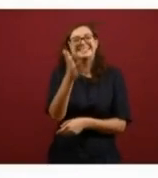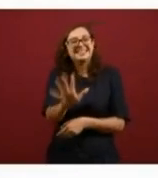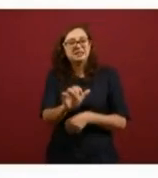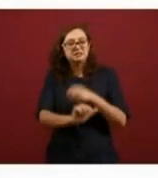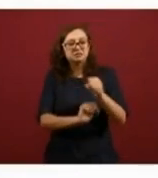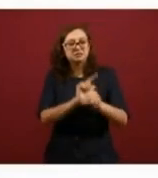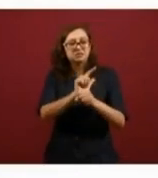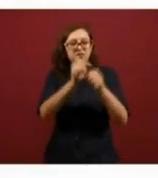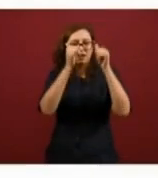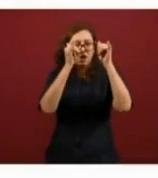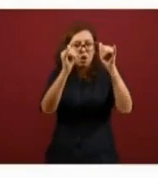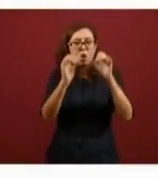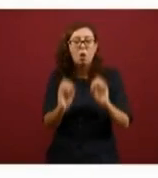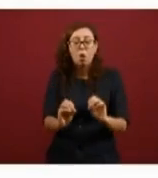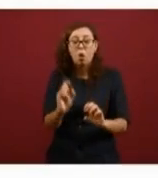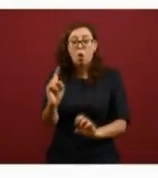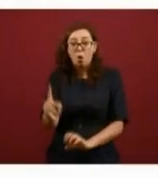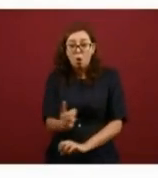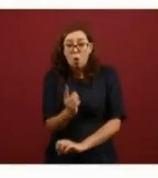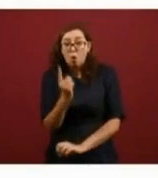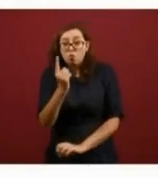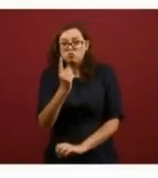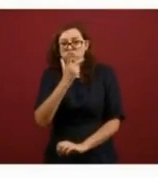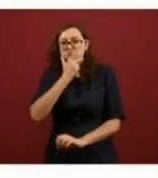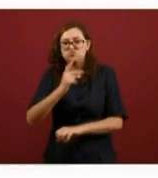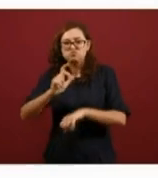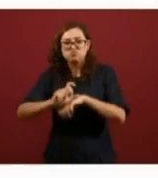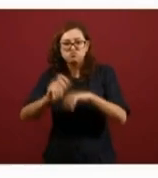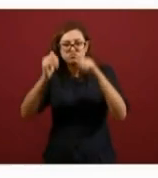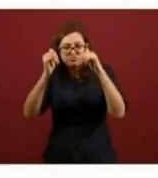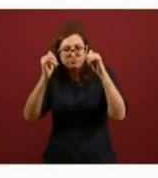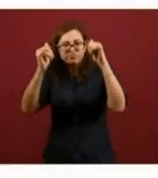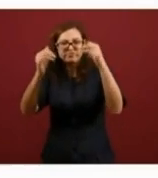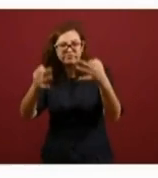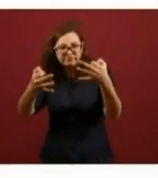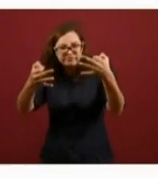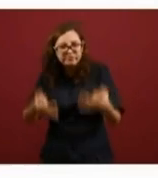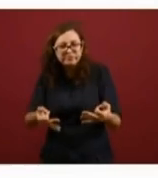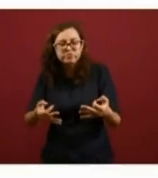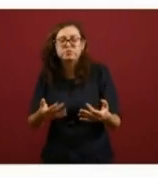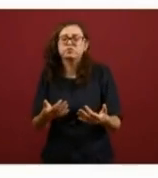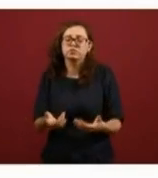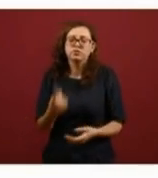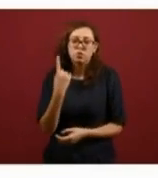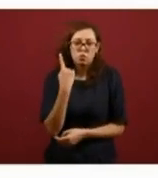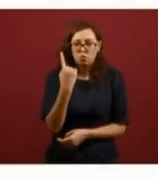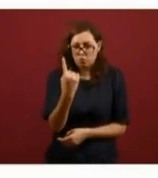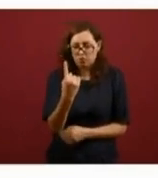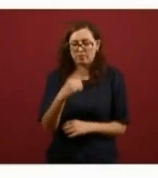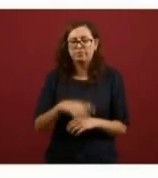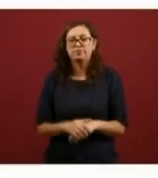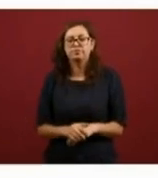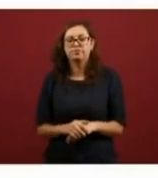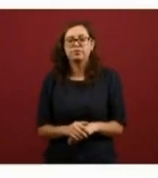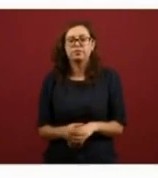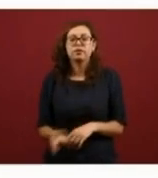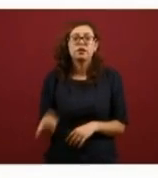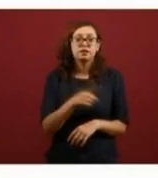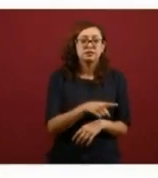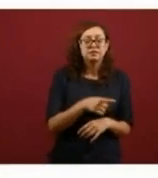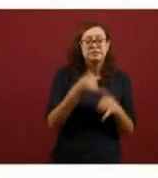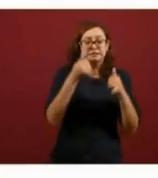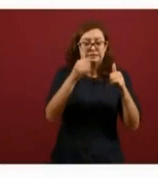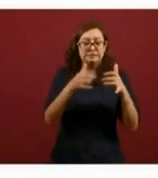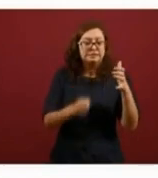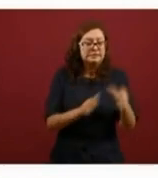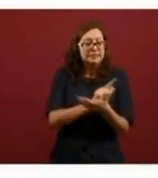un buen semental de registro. Las novillonas tendrán que tener las características de